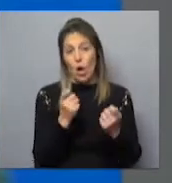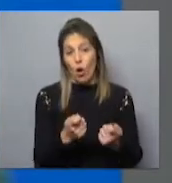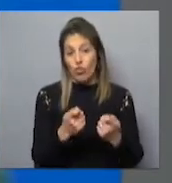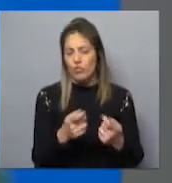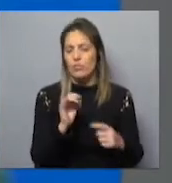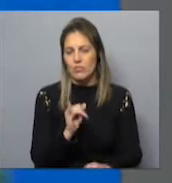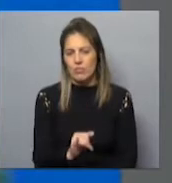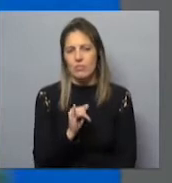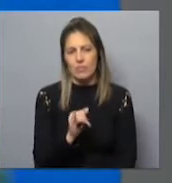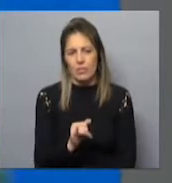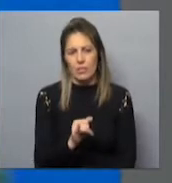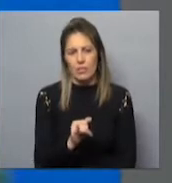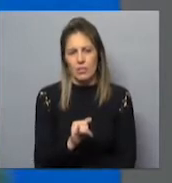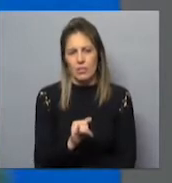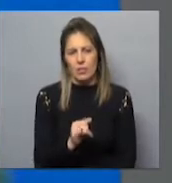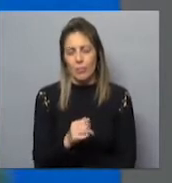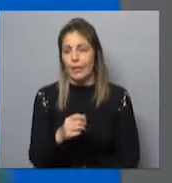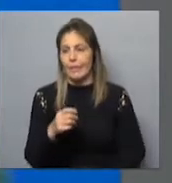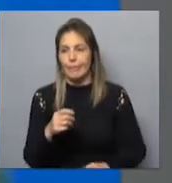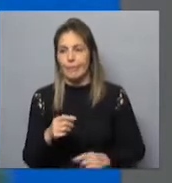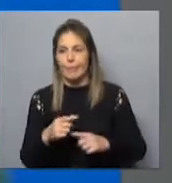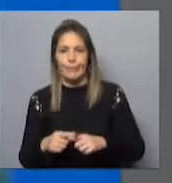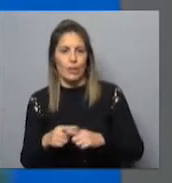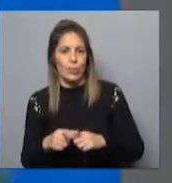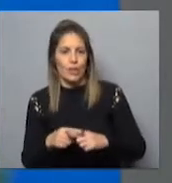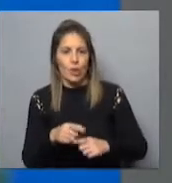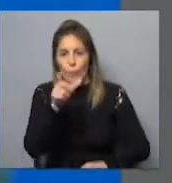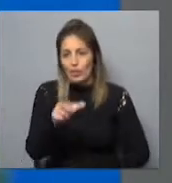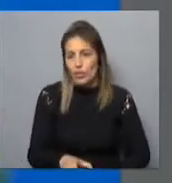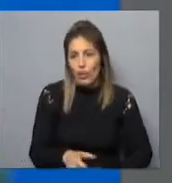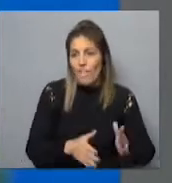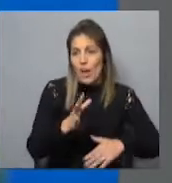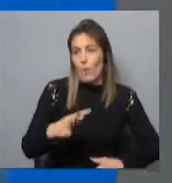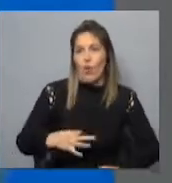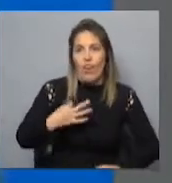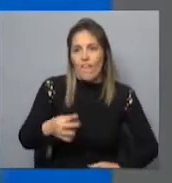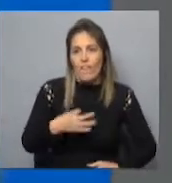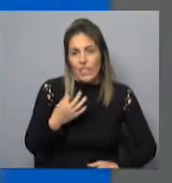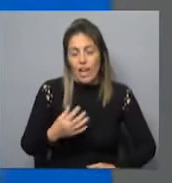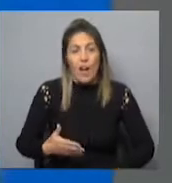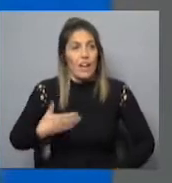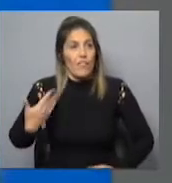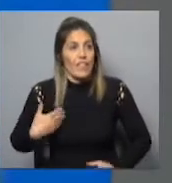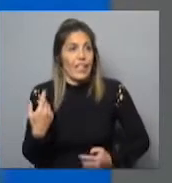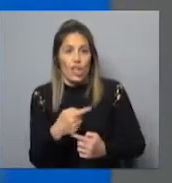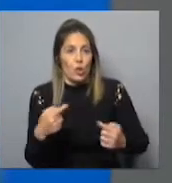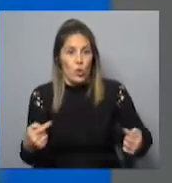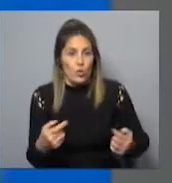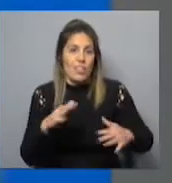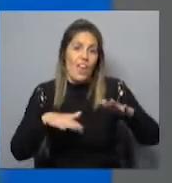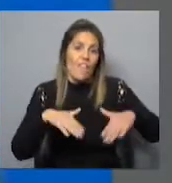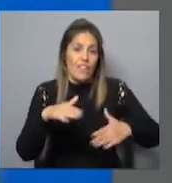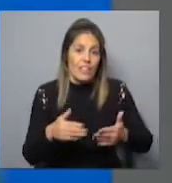te se te perdías con gente es más o la vida esté reivindicando cosas y muchas